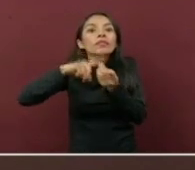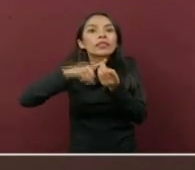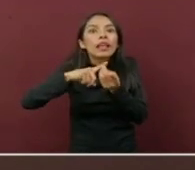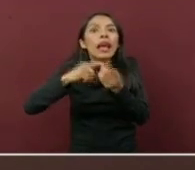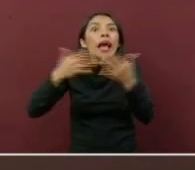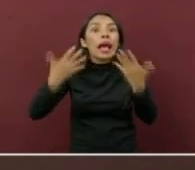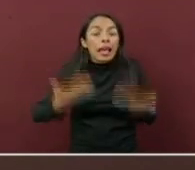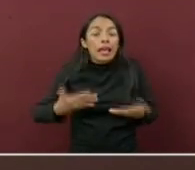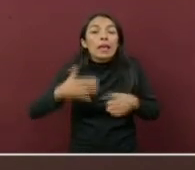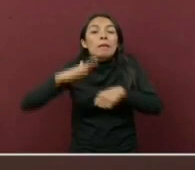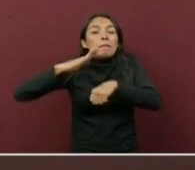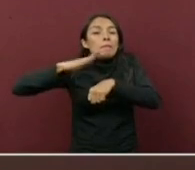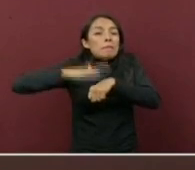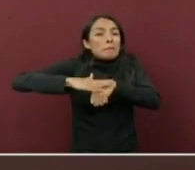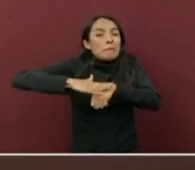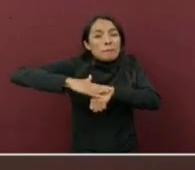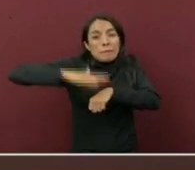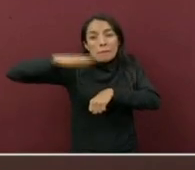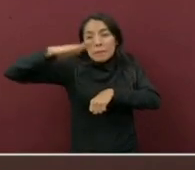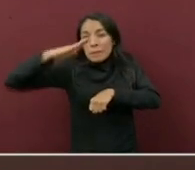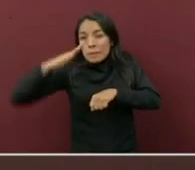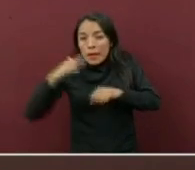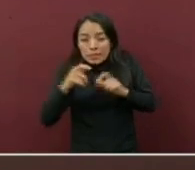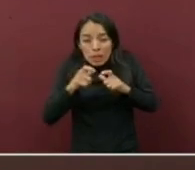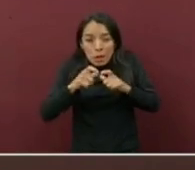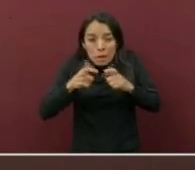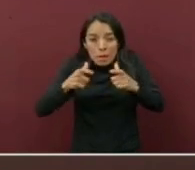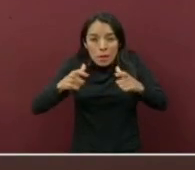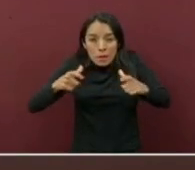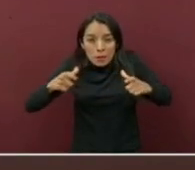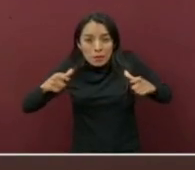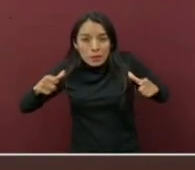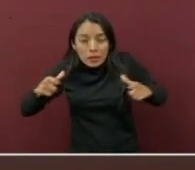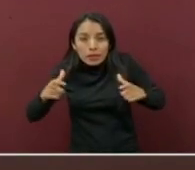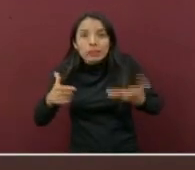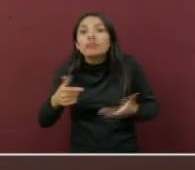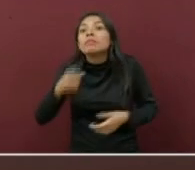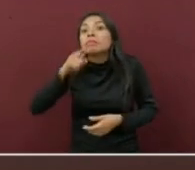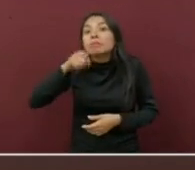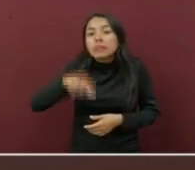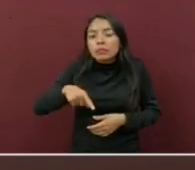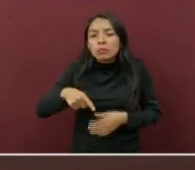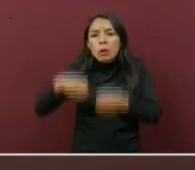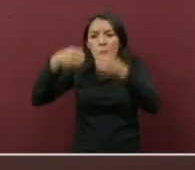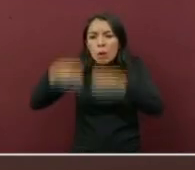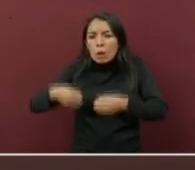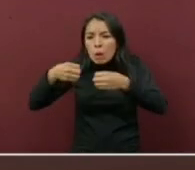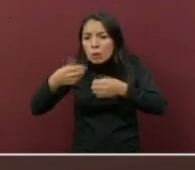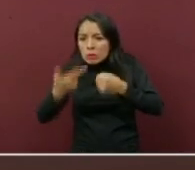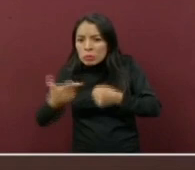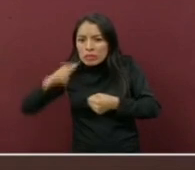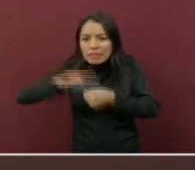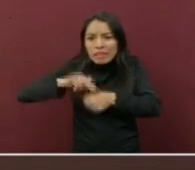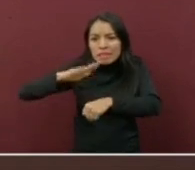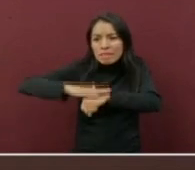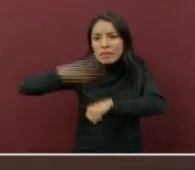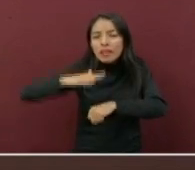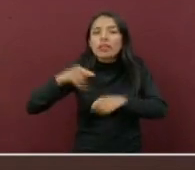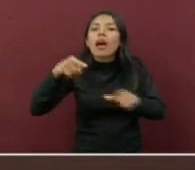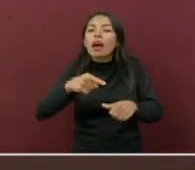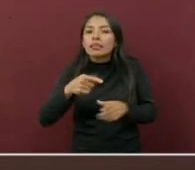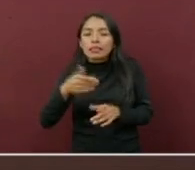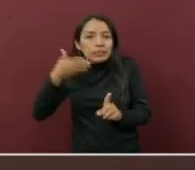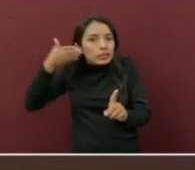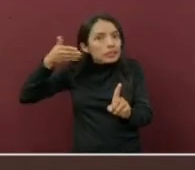incidencia de la enfermedad así como la ocupación hospitalaria familia veracruzana recuerden